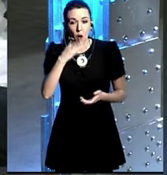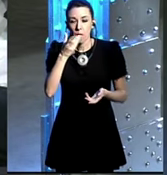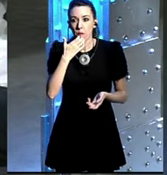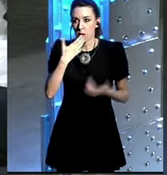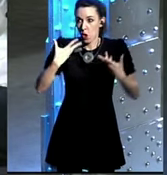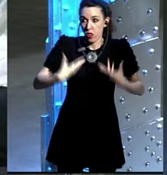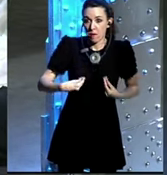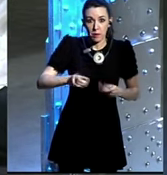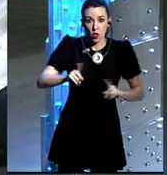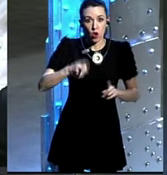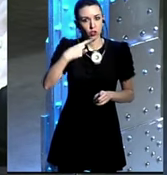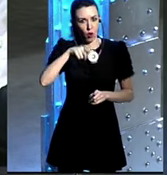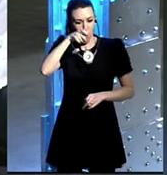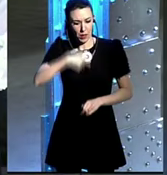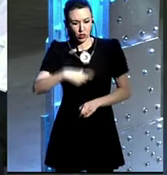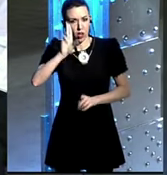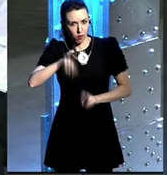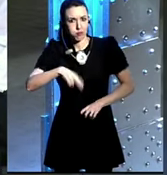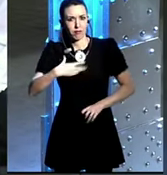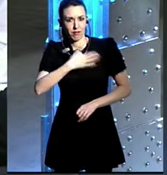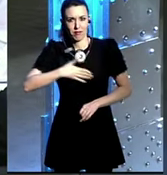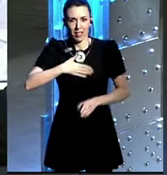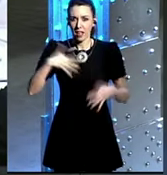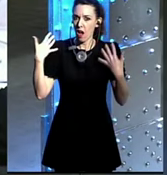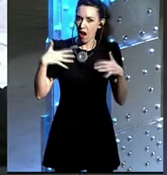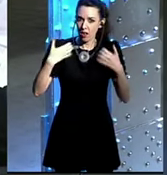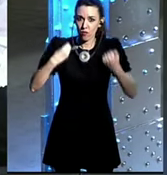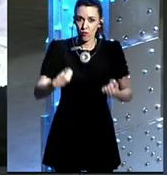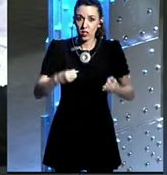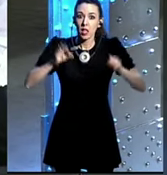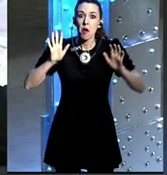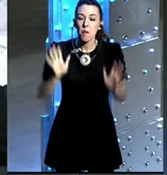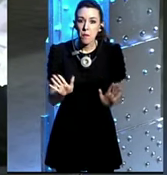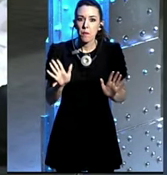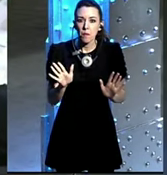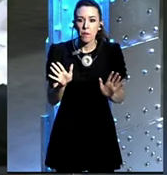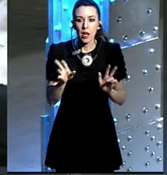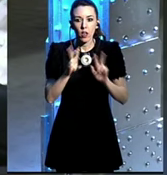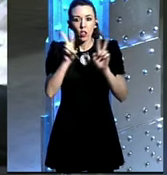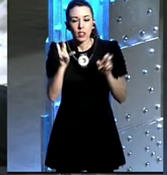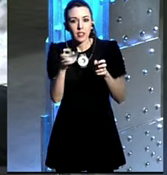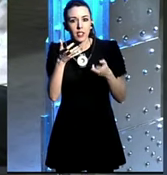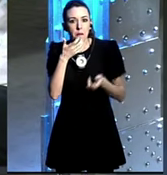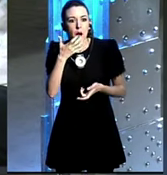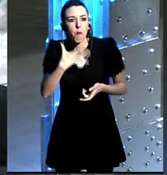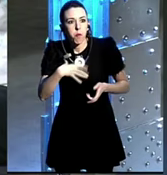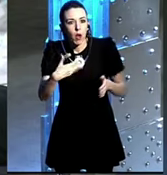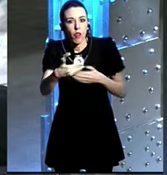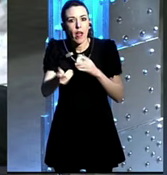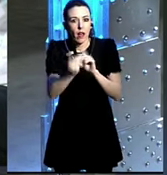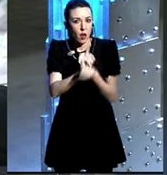estoy deprimido soy una persona que está encantada y soy muy alegre, pero no hay cuestión en cuanto a que esto puede